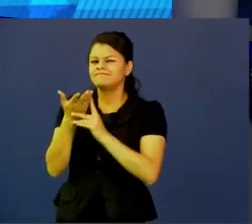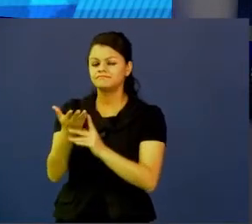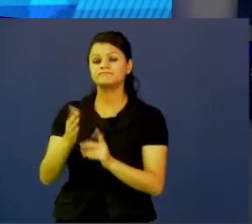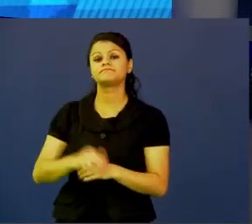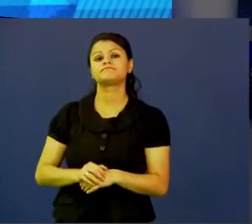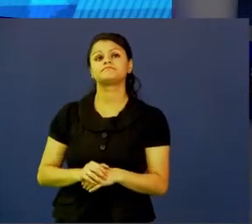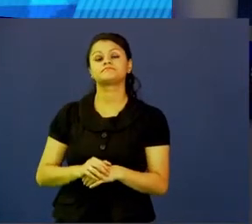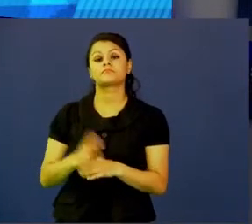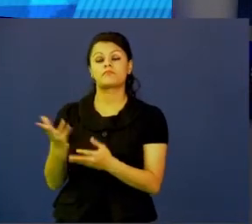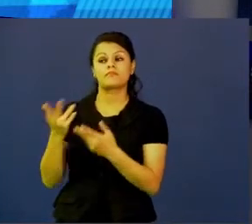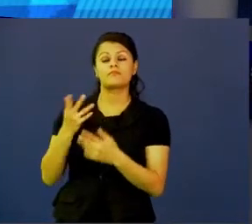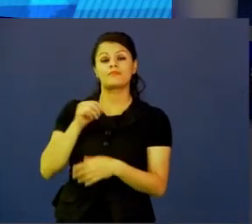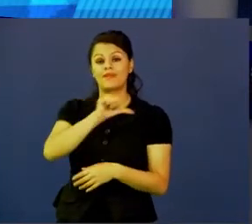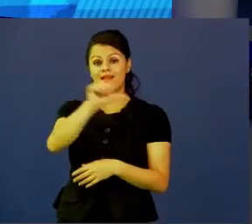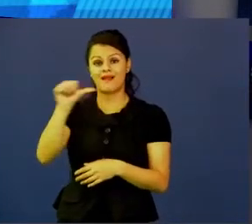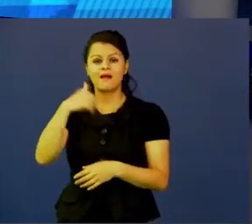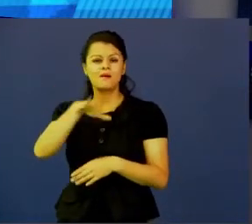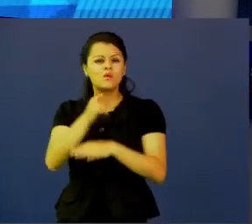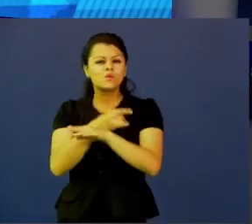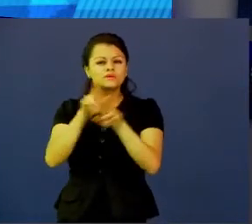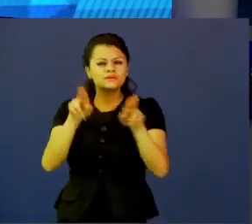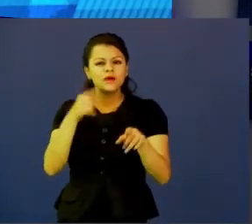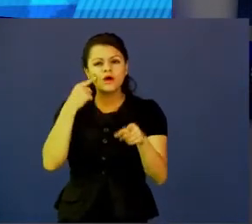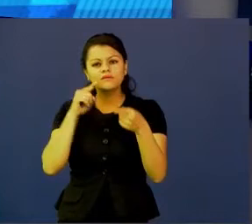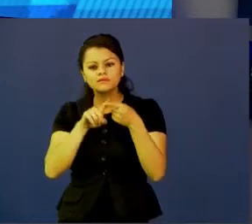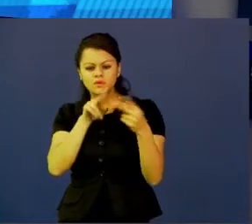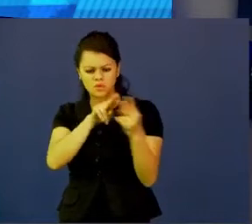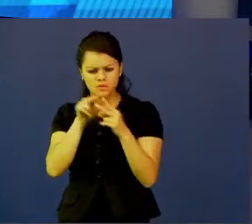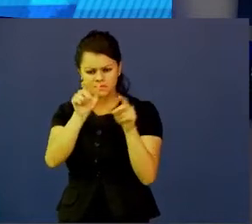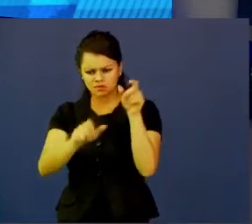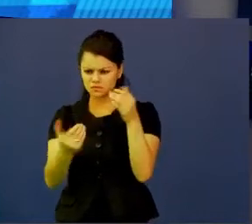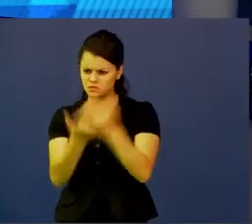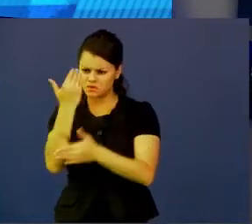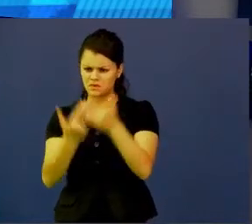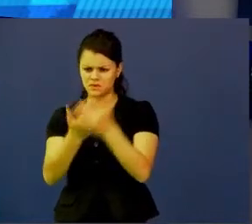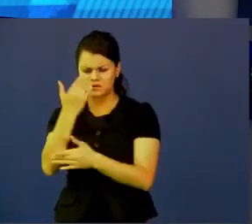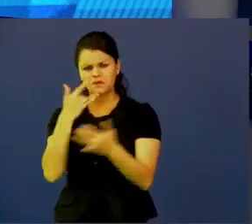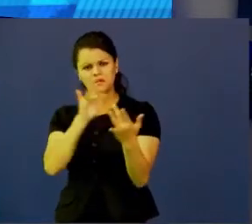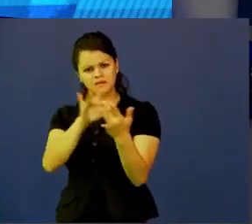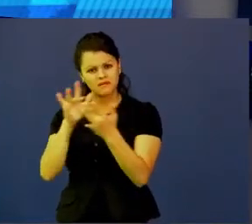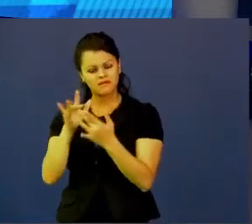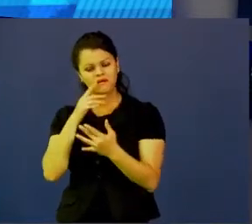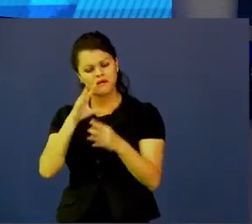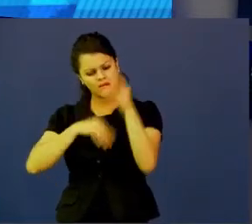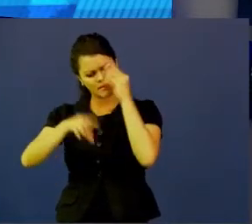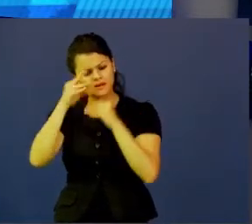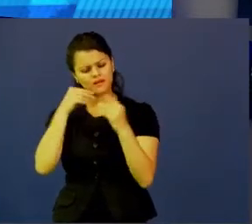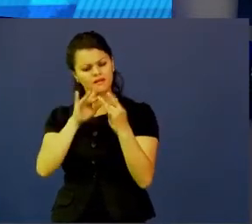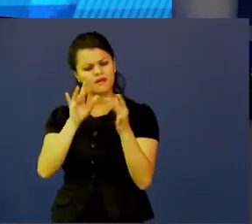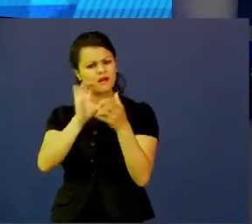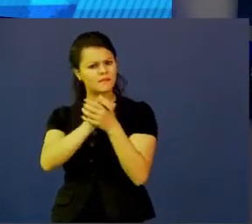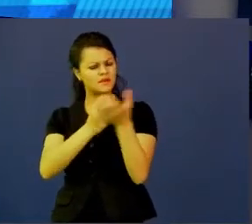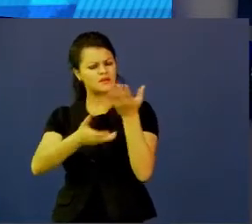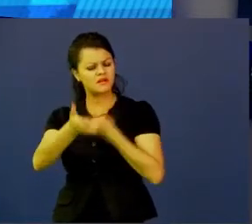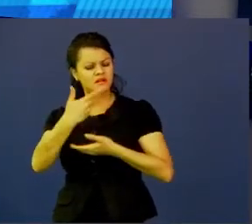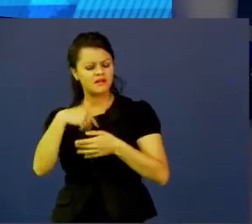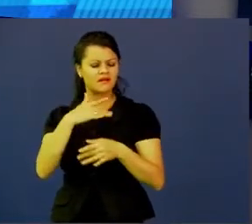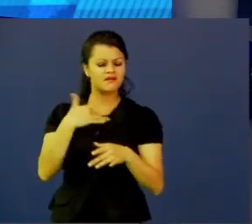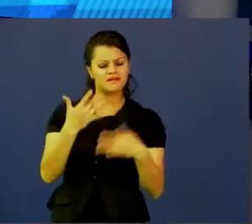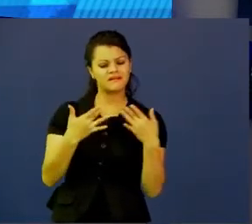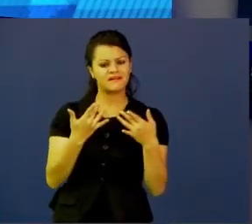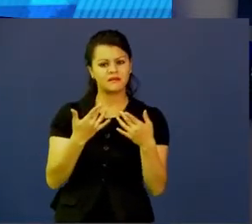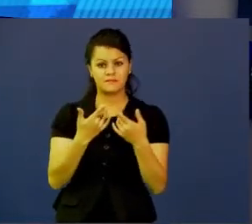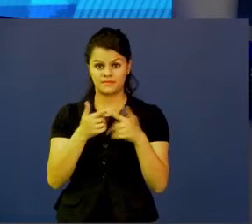internet para conocer personas, para mantener las relaciones, para entretenernos. Pero no estamos usando internet para